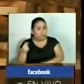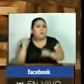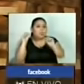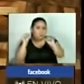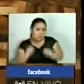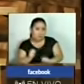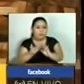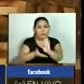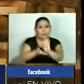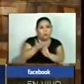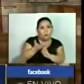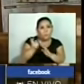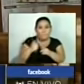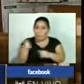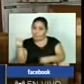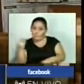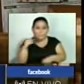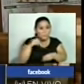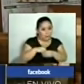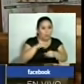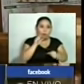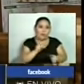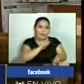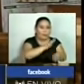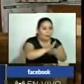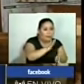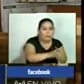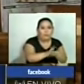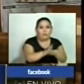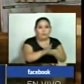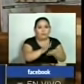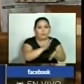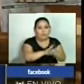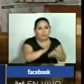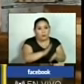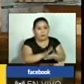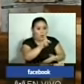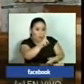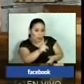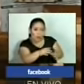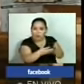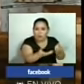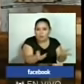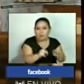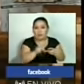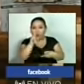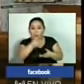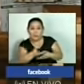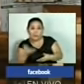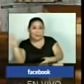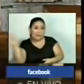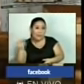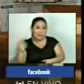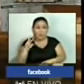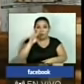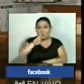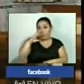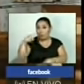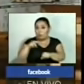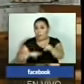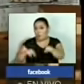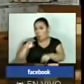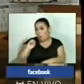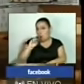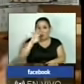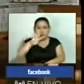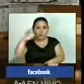reactivar teniendo unos fondos para invertir y sacar dos o tres muebles. Por lo menos se necesitan de invertir unos 200, 300, 400